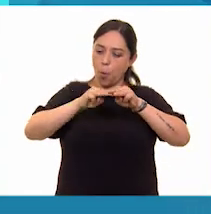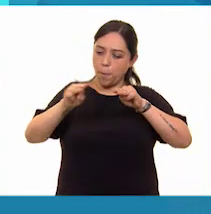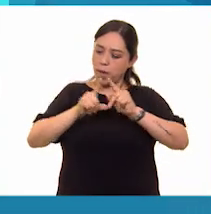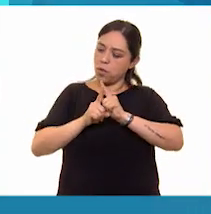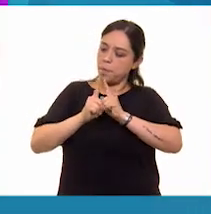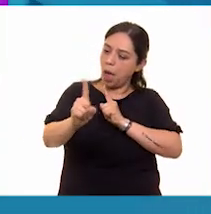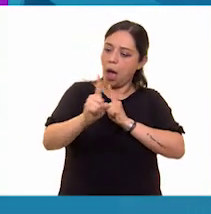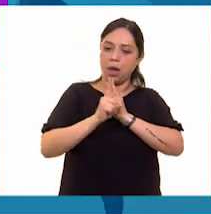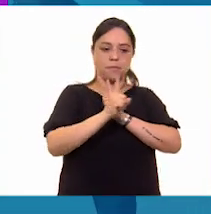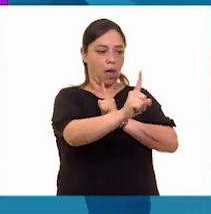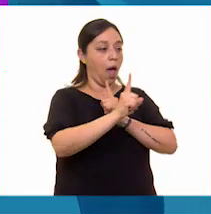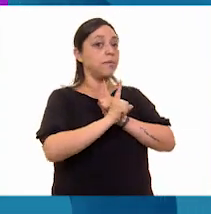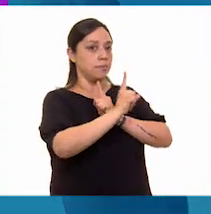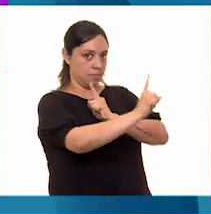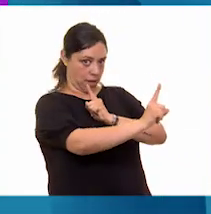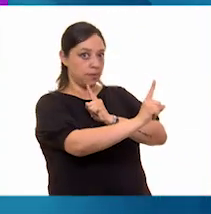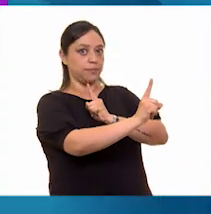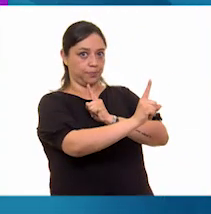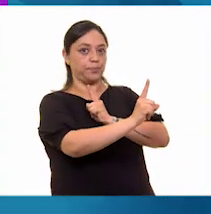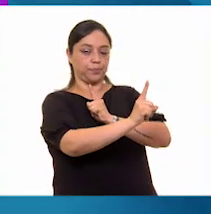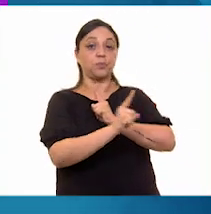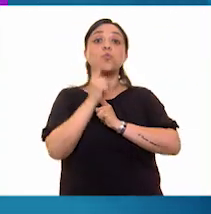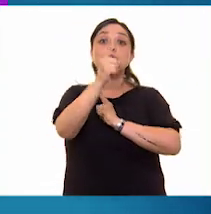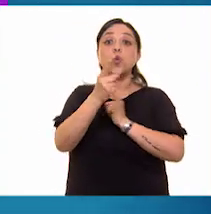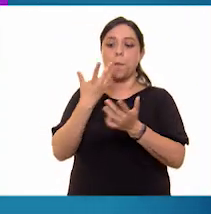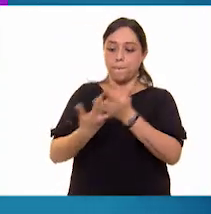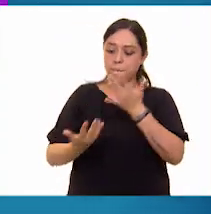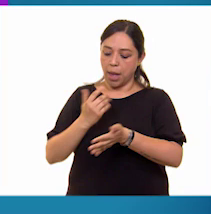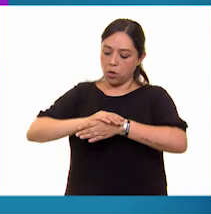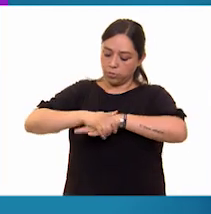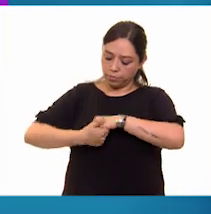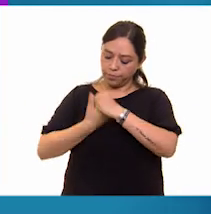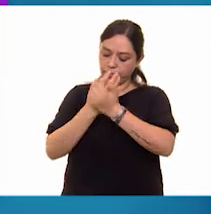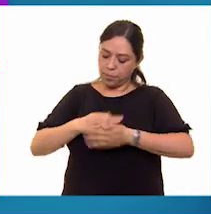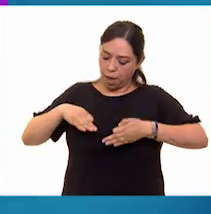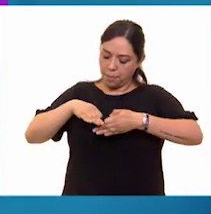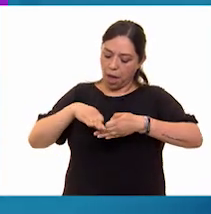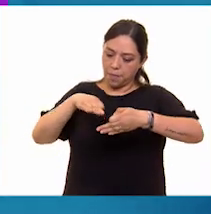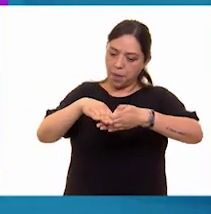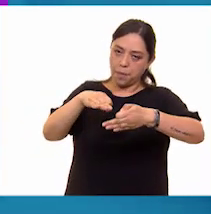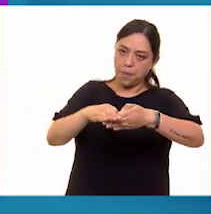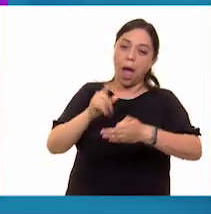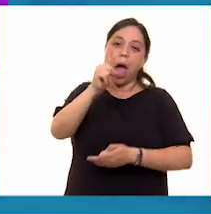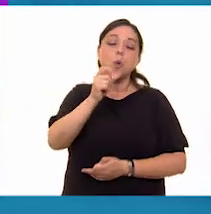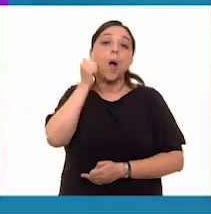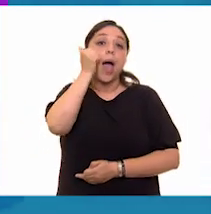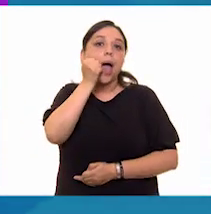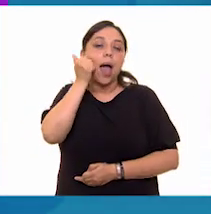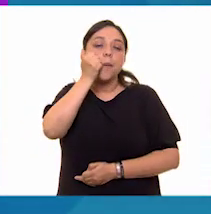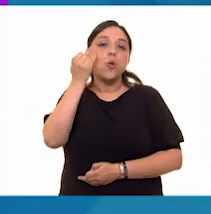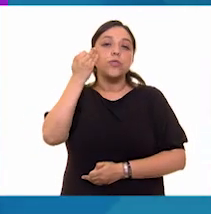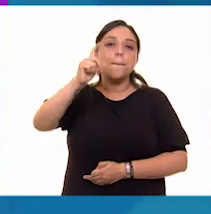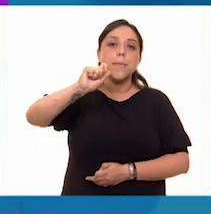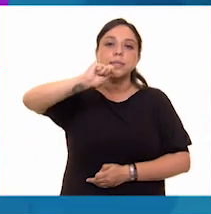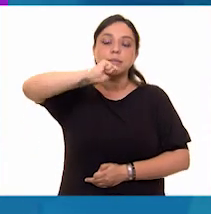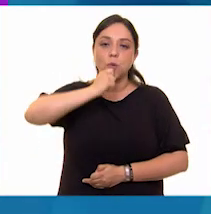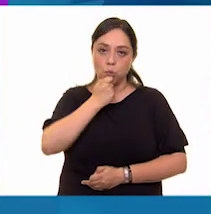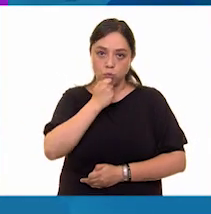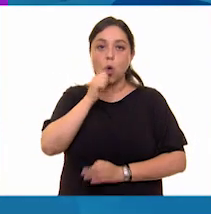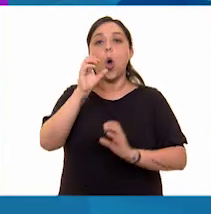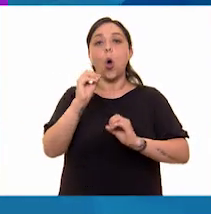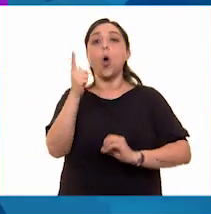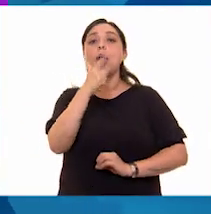metros entre tú y los demás. Lávate las manos muy seguido con agua y jabón por lo menos durante 20 segundos o